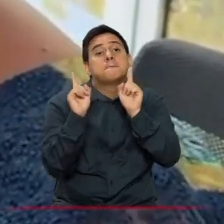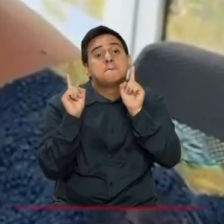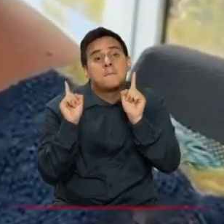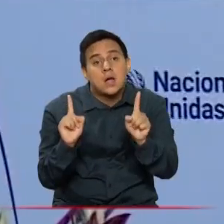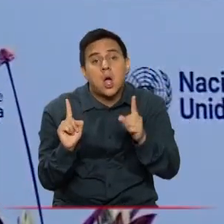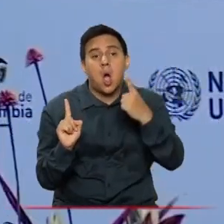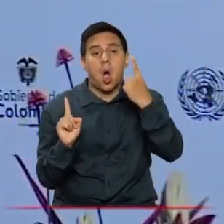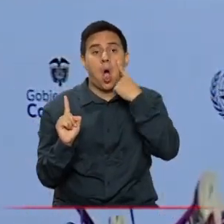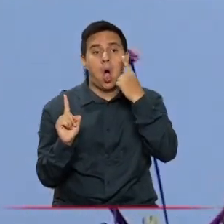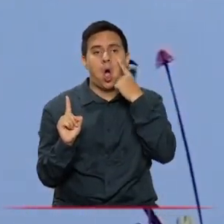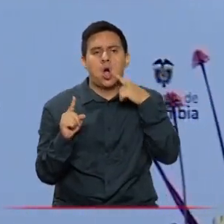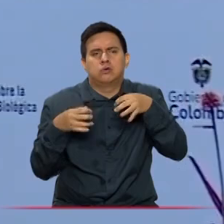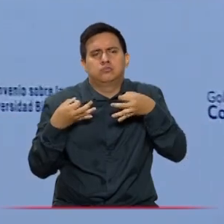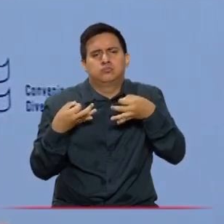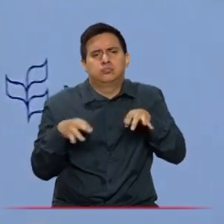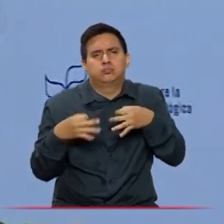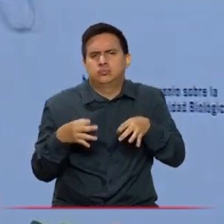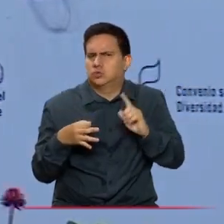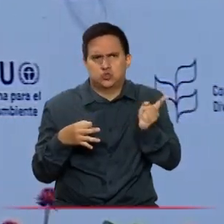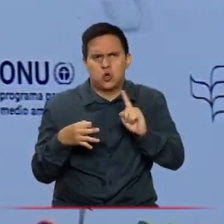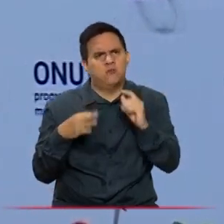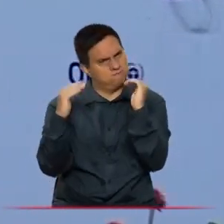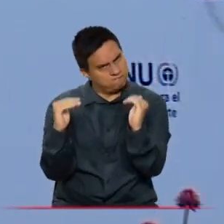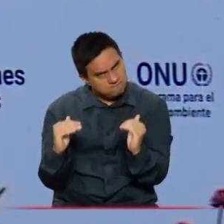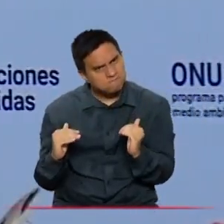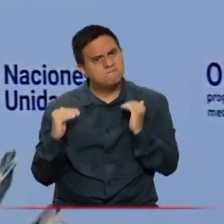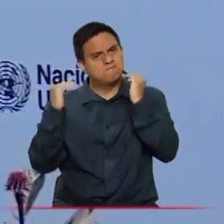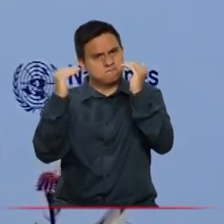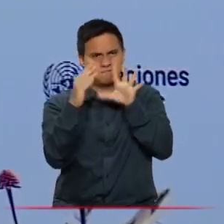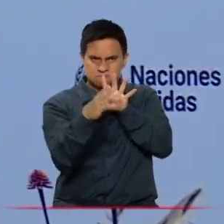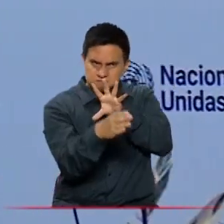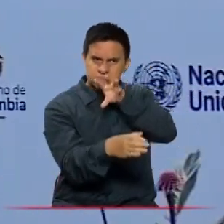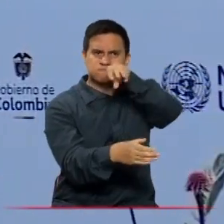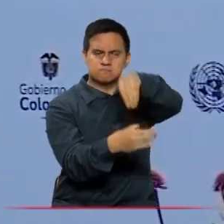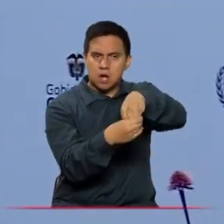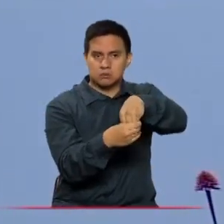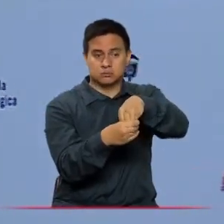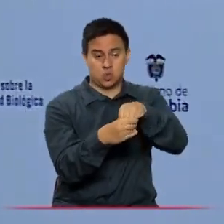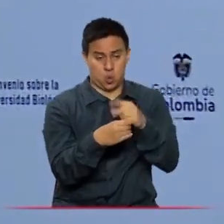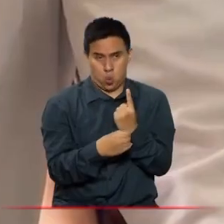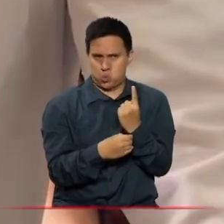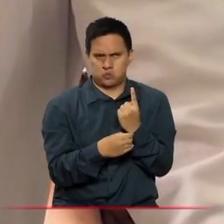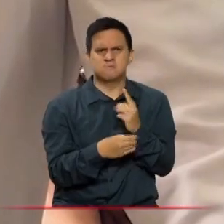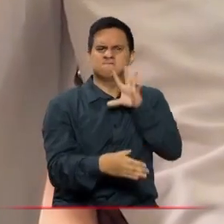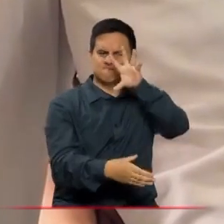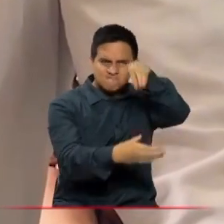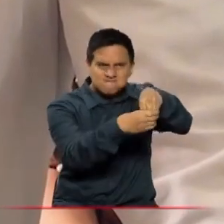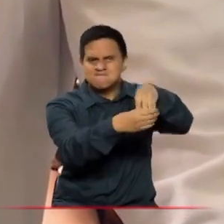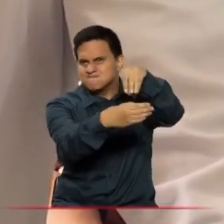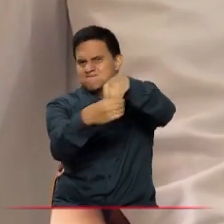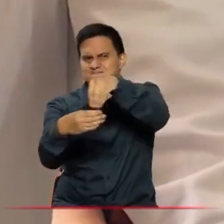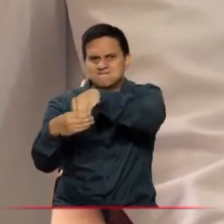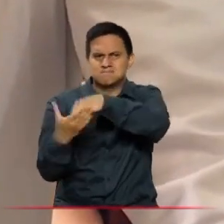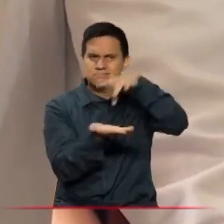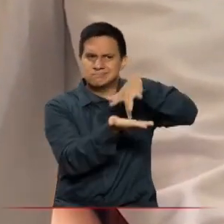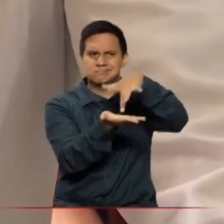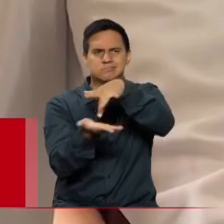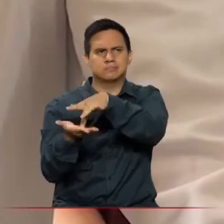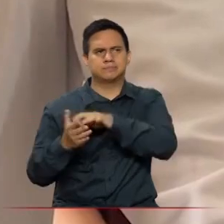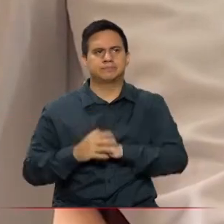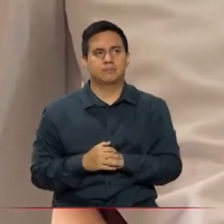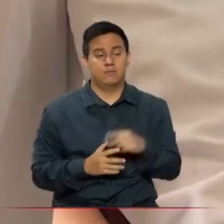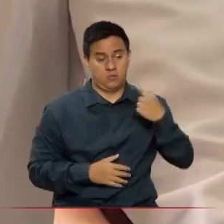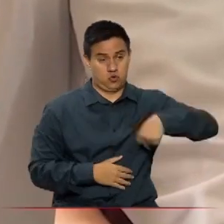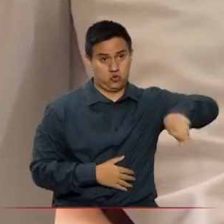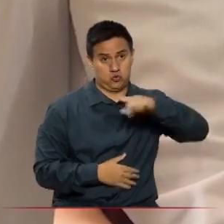para un alto nivel, no solamente para esta convención, sino ir más allá. Nosotros como pueblo indígena somos un